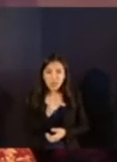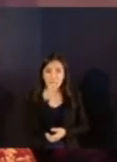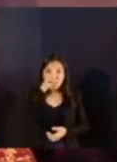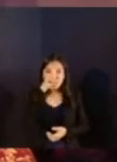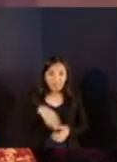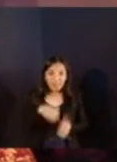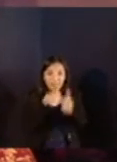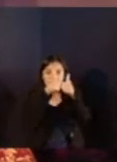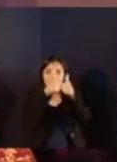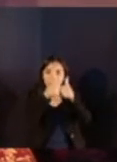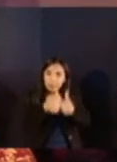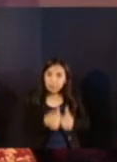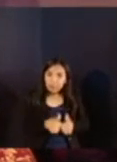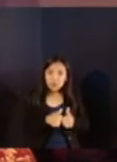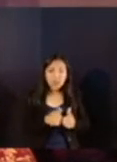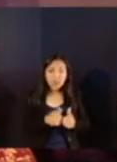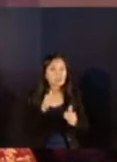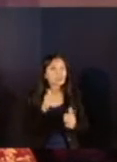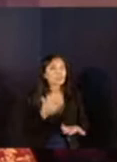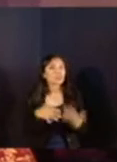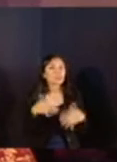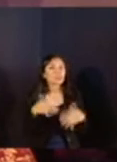deserción y